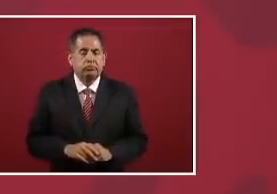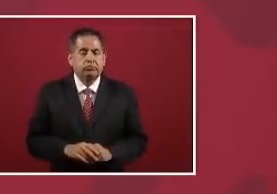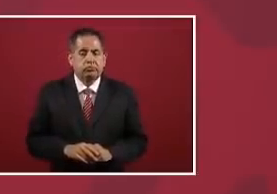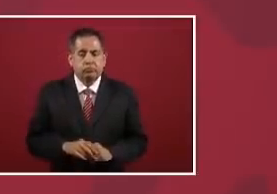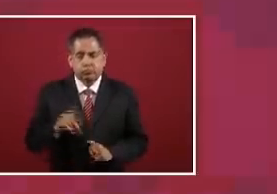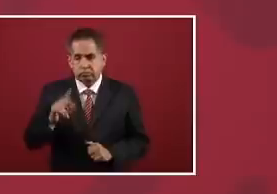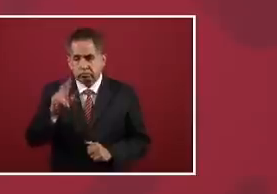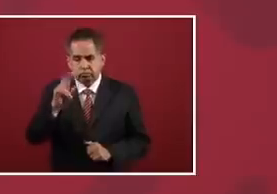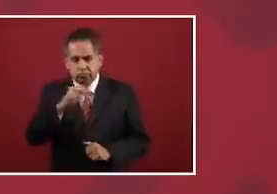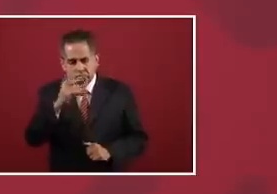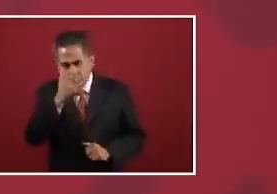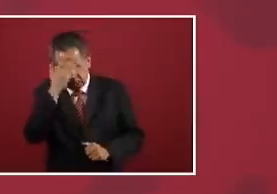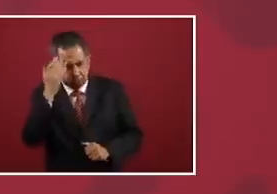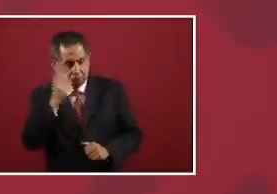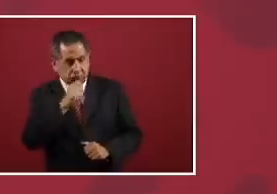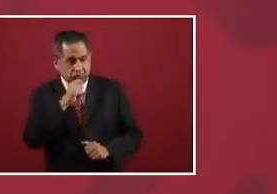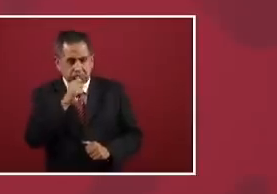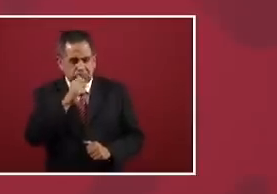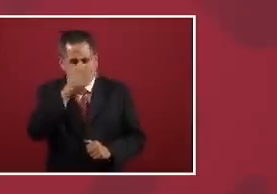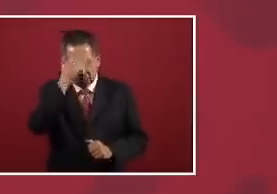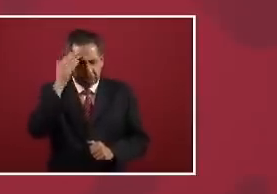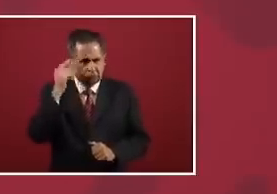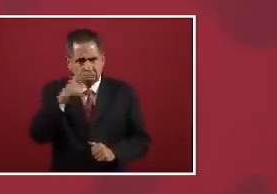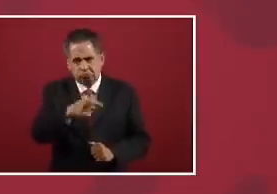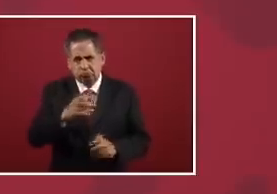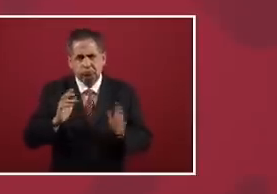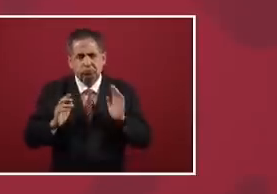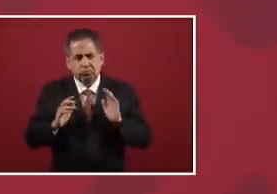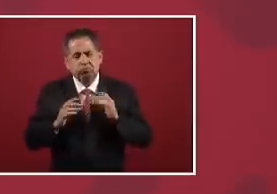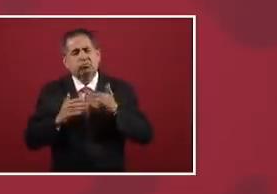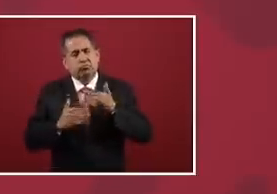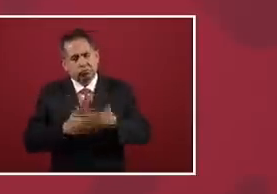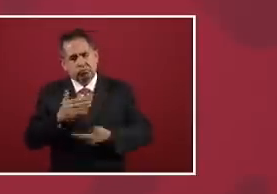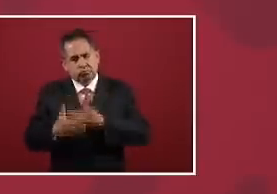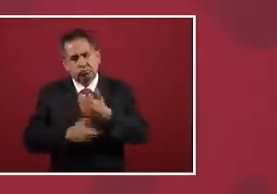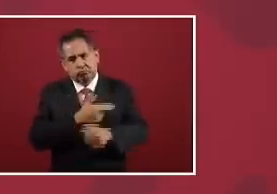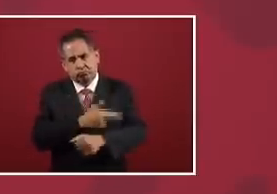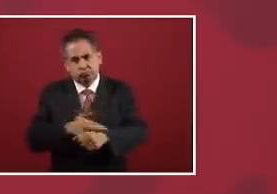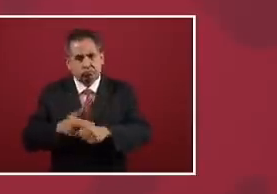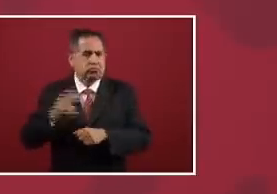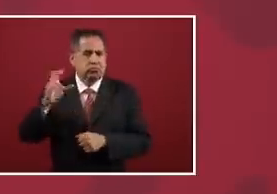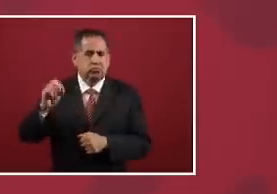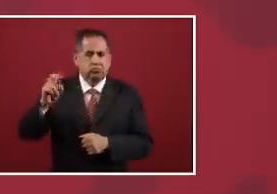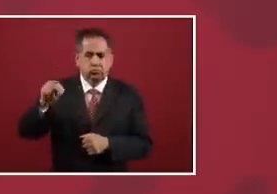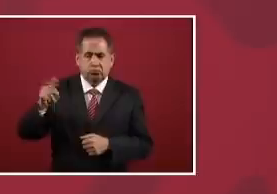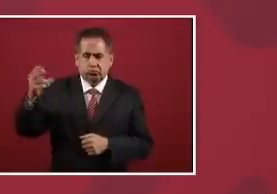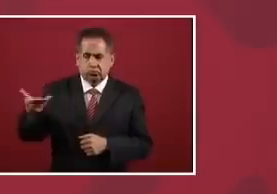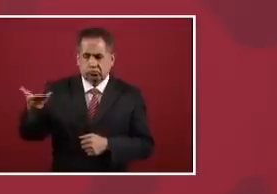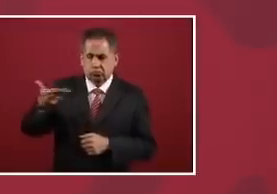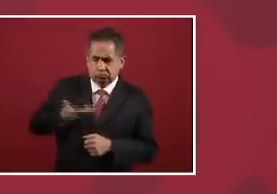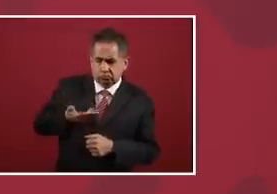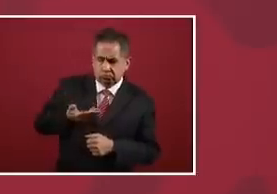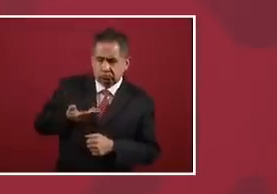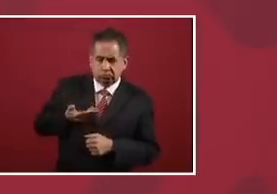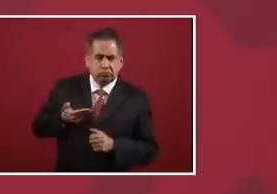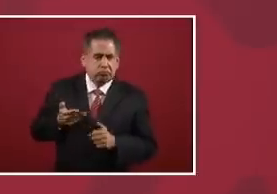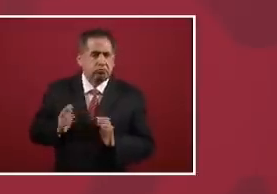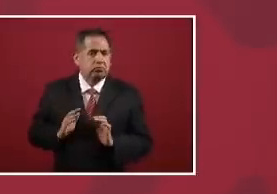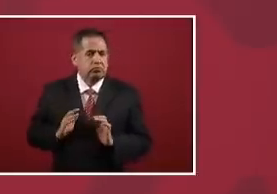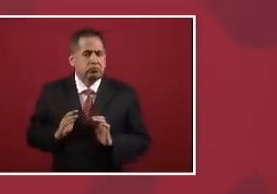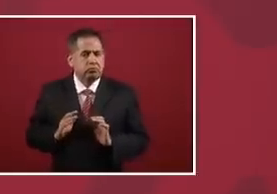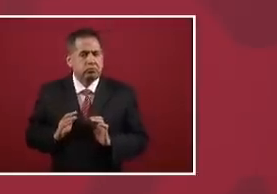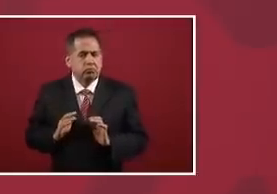No sabemos todavía, es un proceso, nos pide la ONU que no